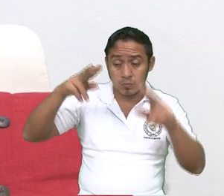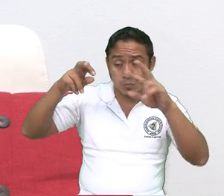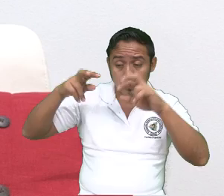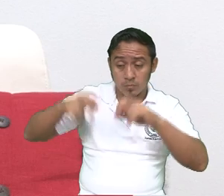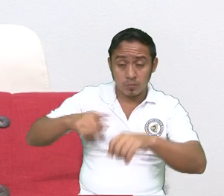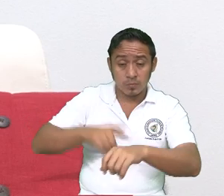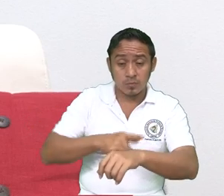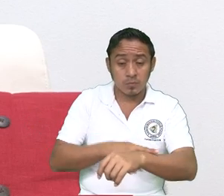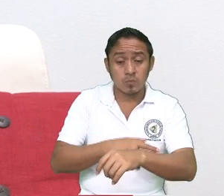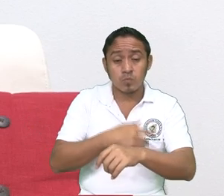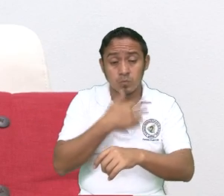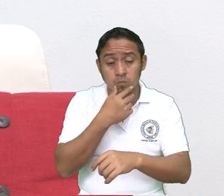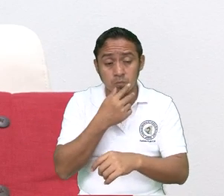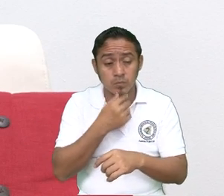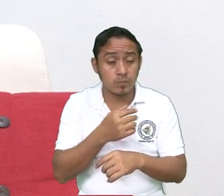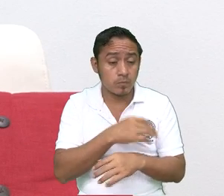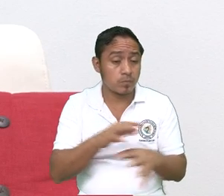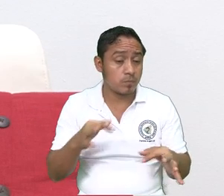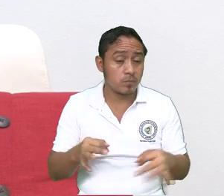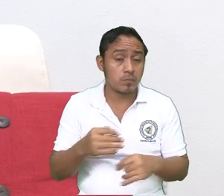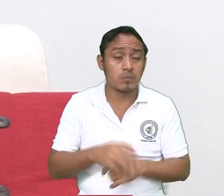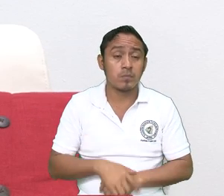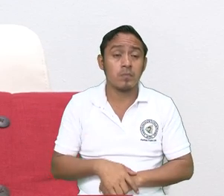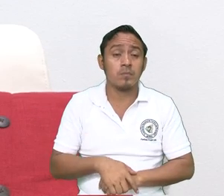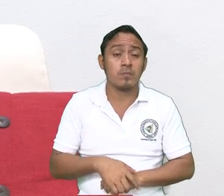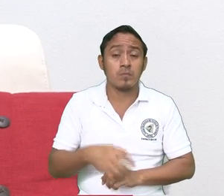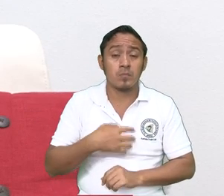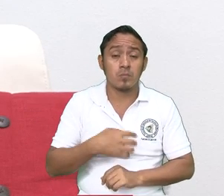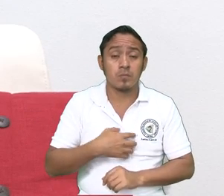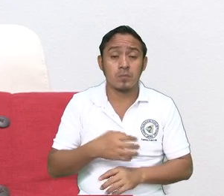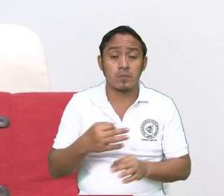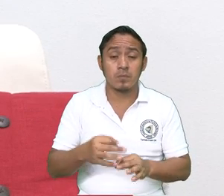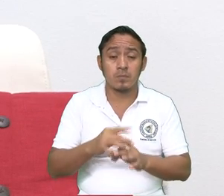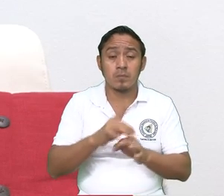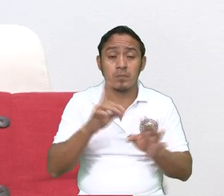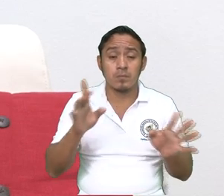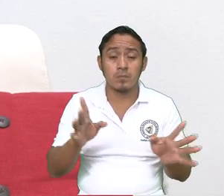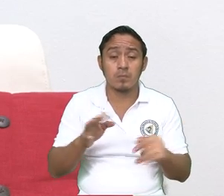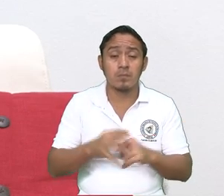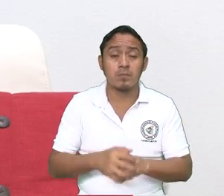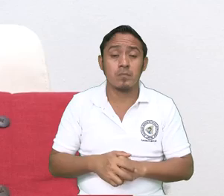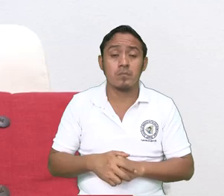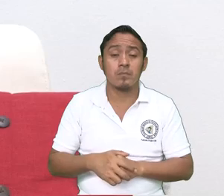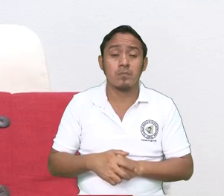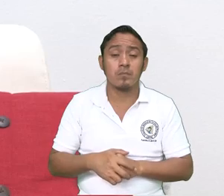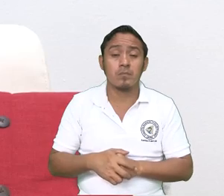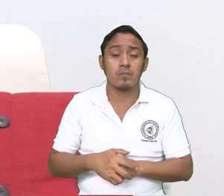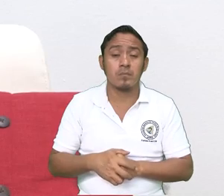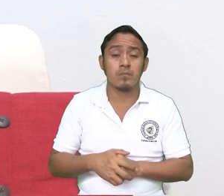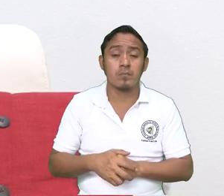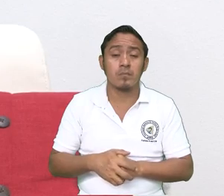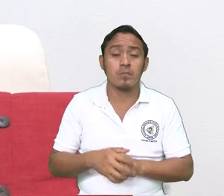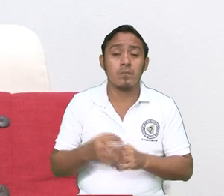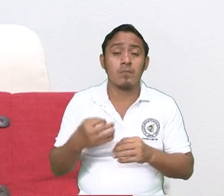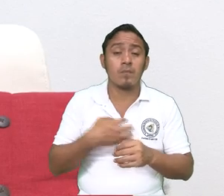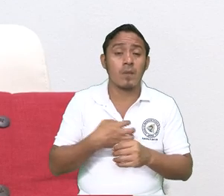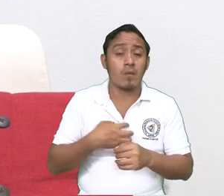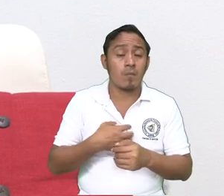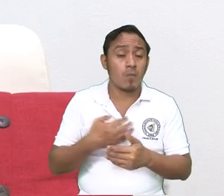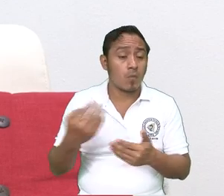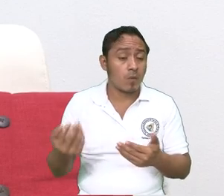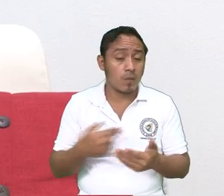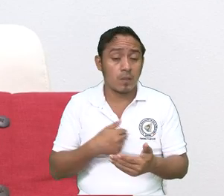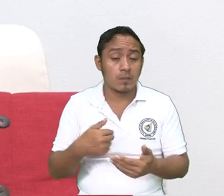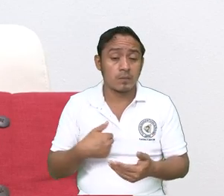pero para dar tratamientos específicos pero no es de que vamos a